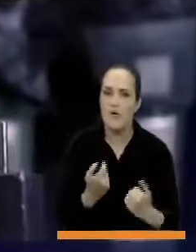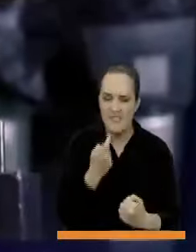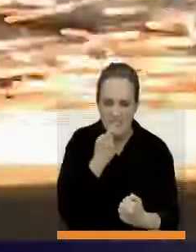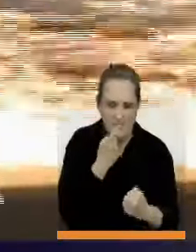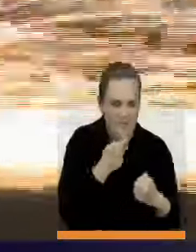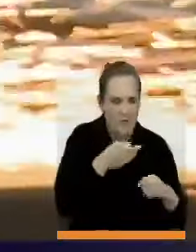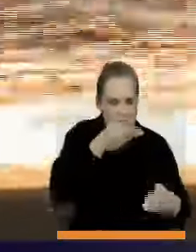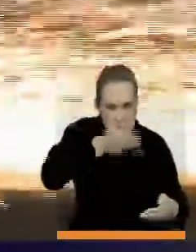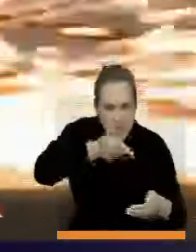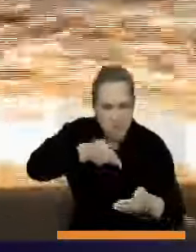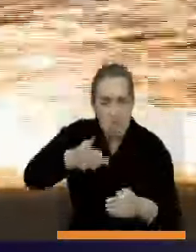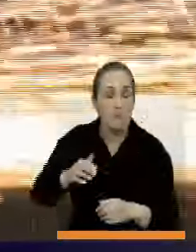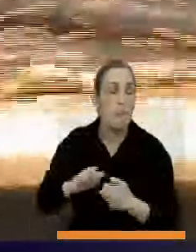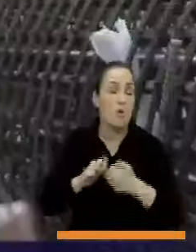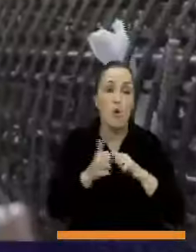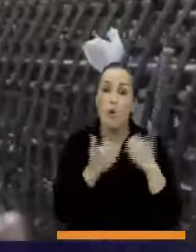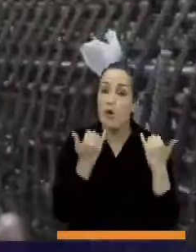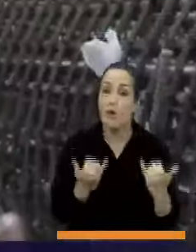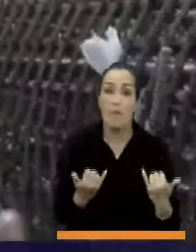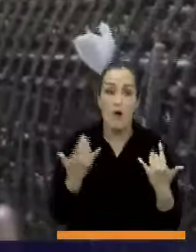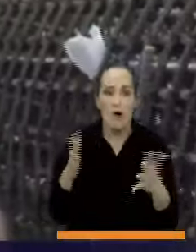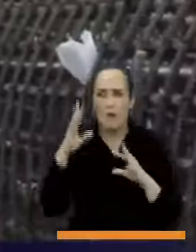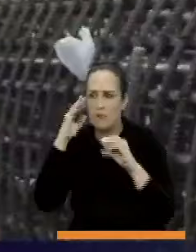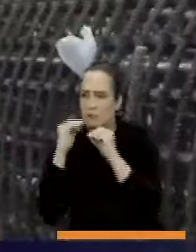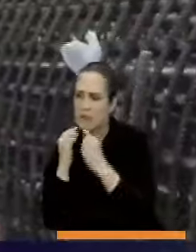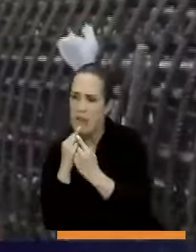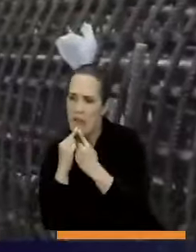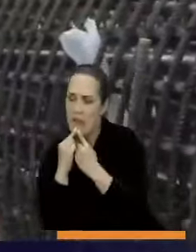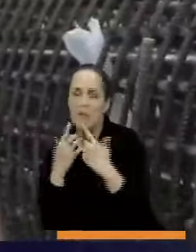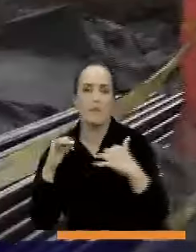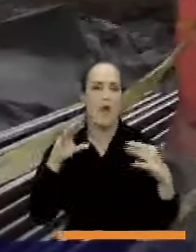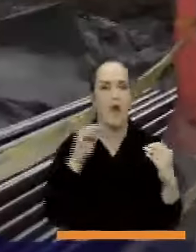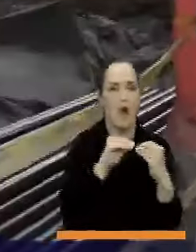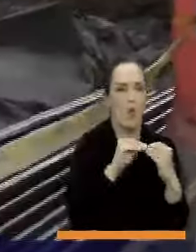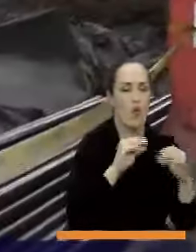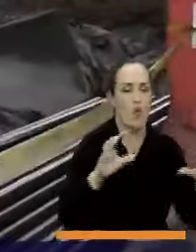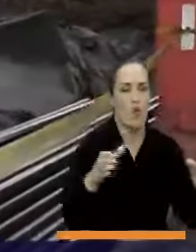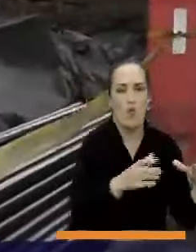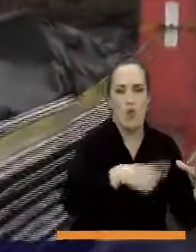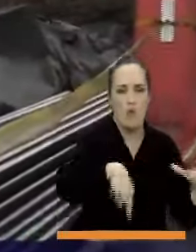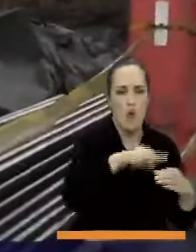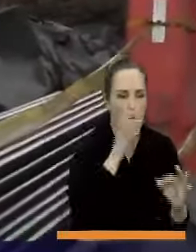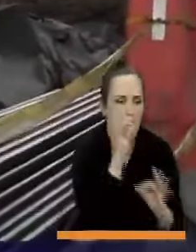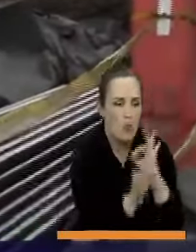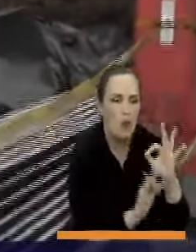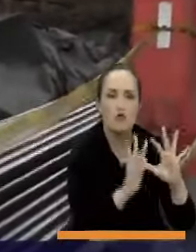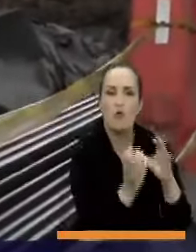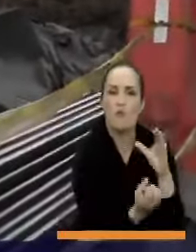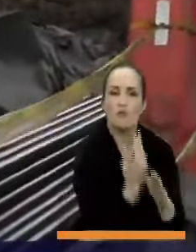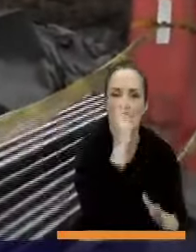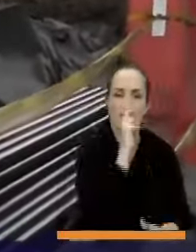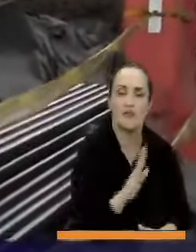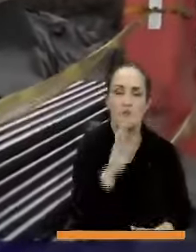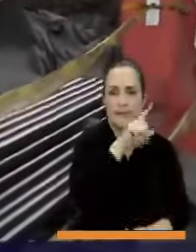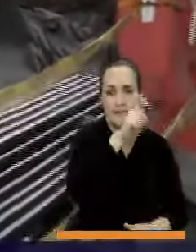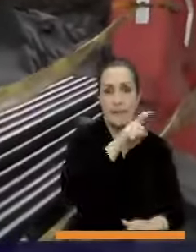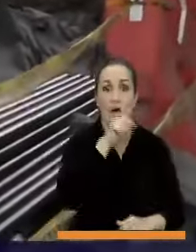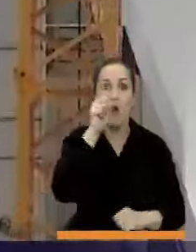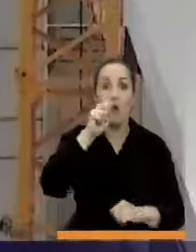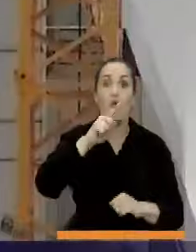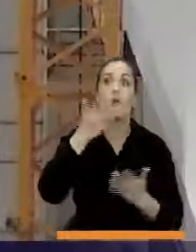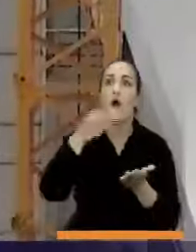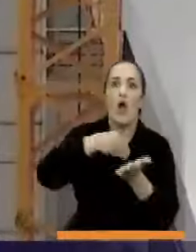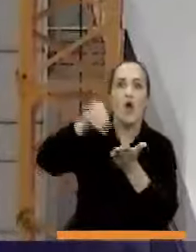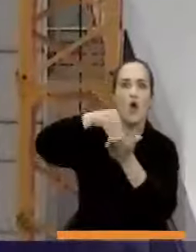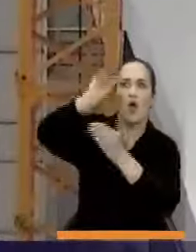reunión con el presidente Gustavo Petro, anunció que se ha logrado un acuerdo con el sector para proteger la producción nacional frente a las exportaciones